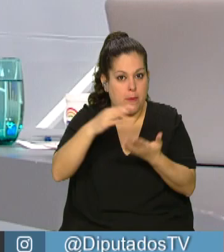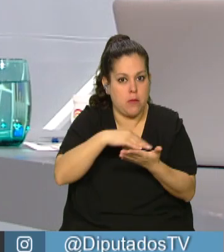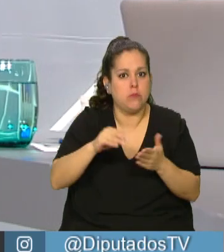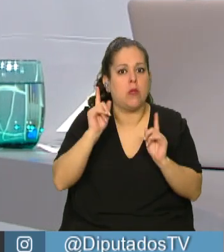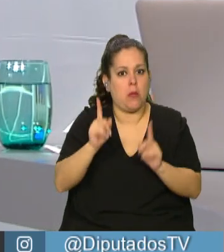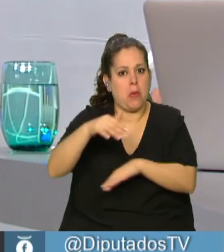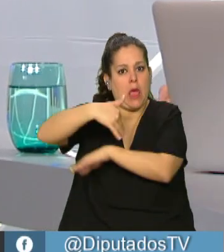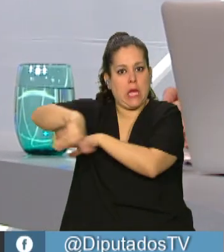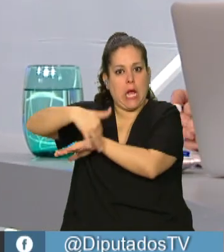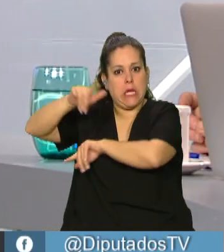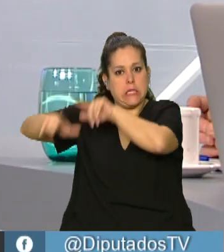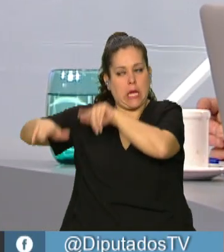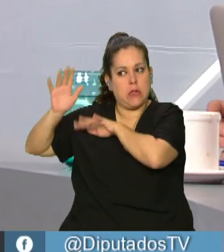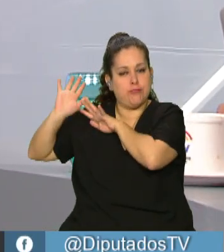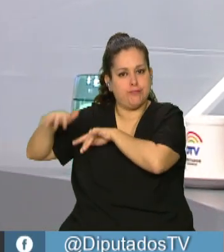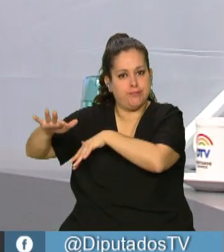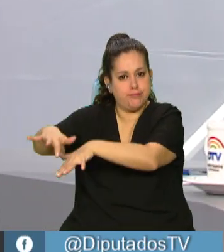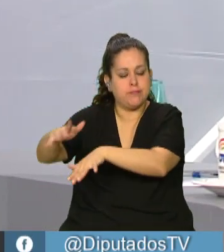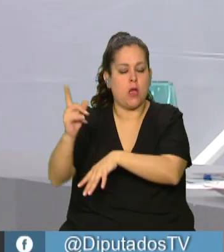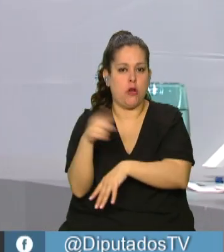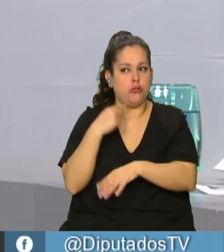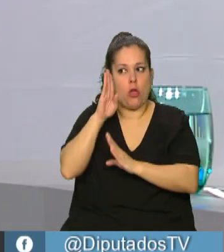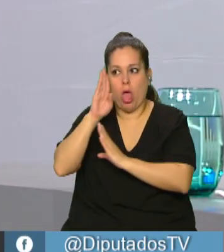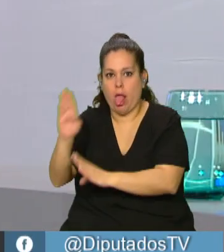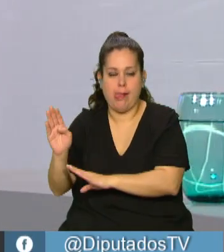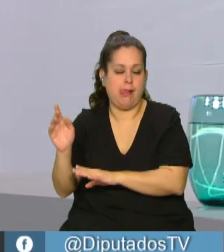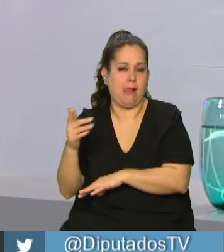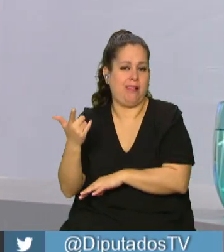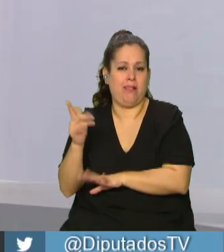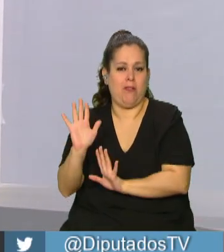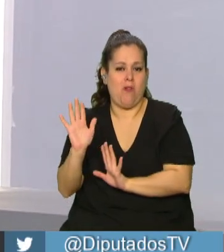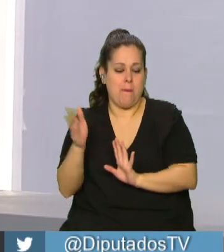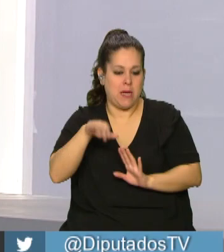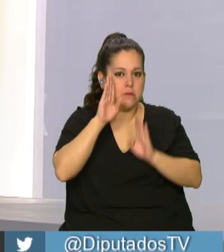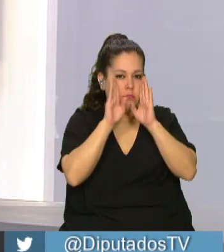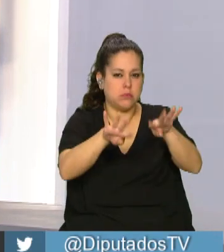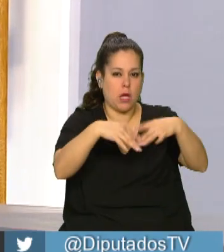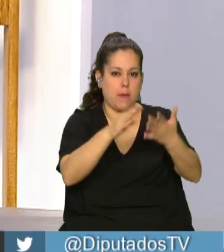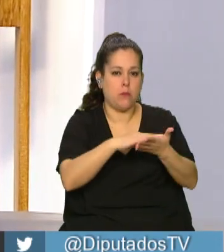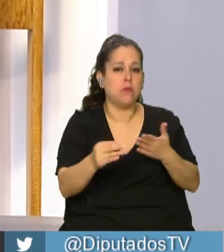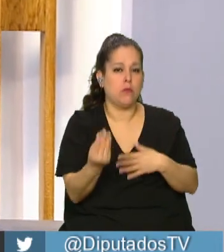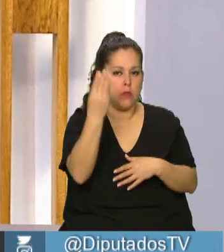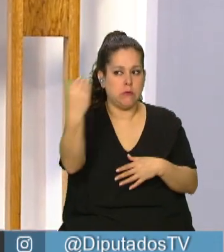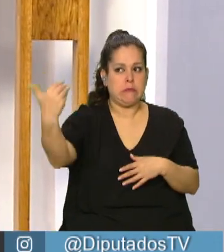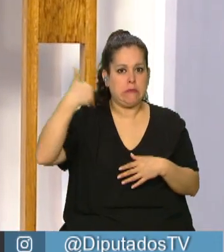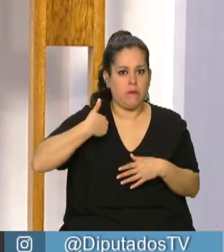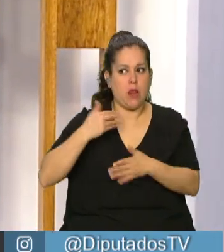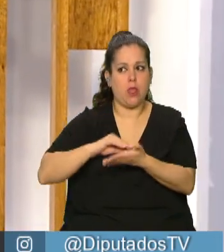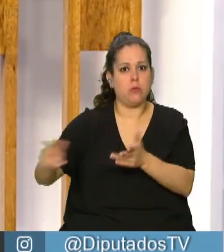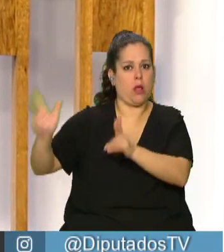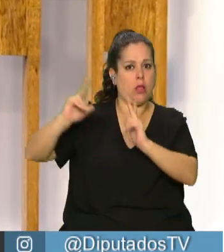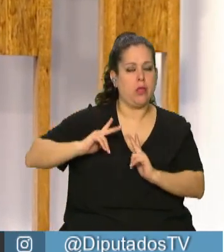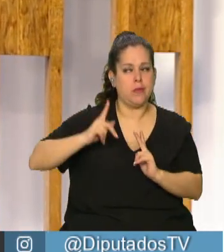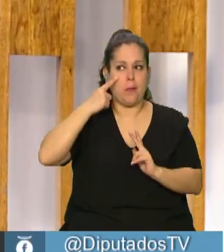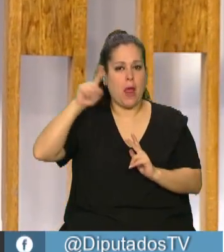calle. Nosotros a veces no estamos muy atentos a eso, pero vienen legisladores y, bueno, te transmiten qué es lo que está